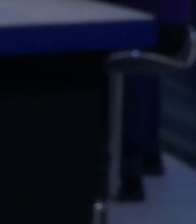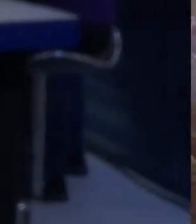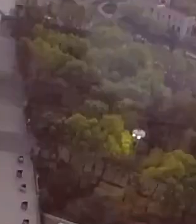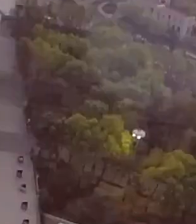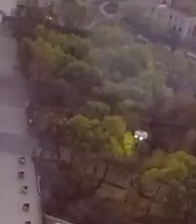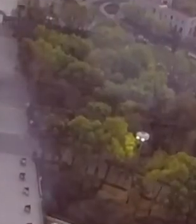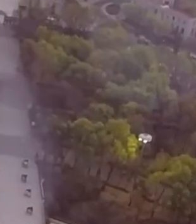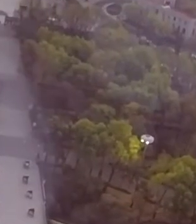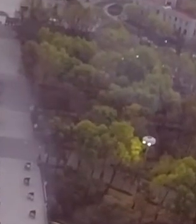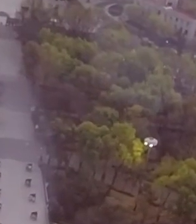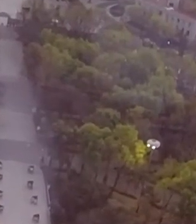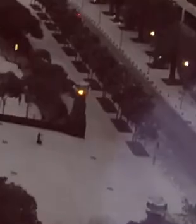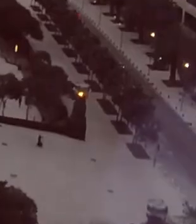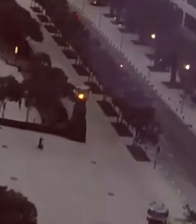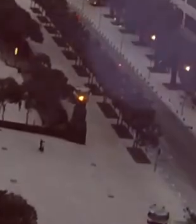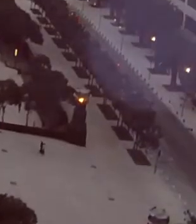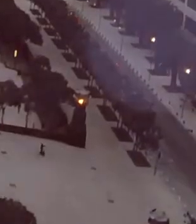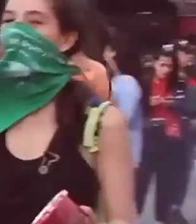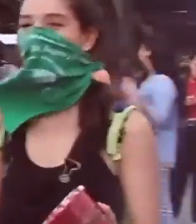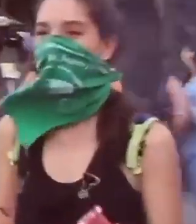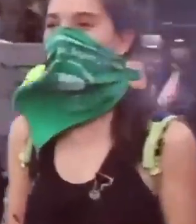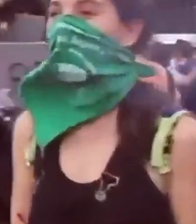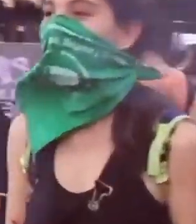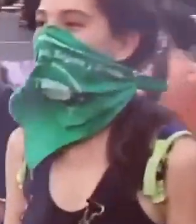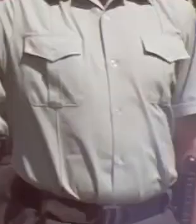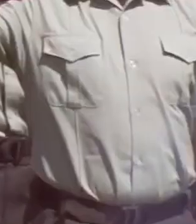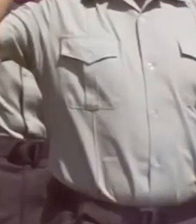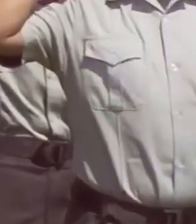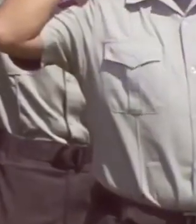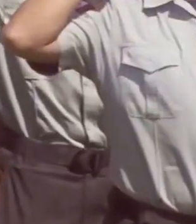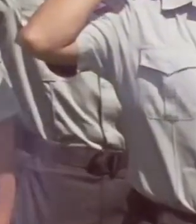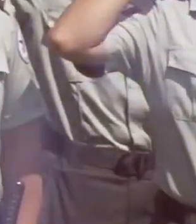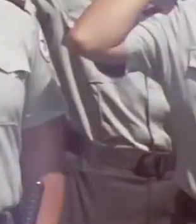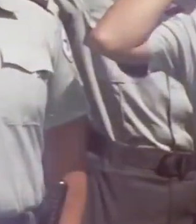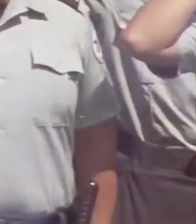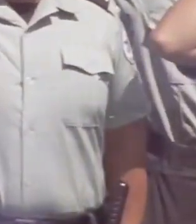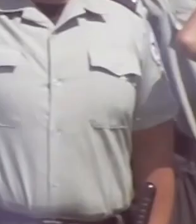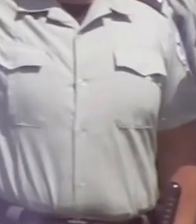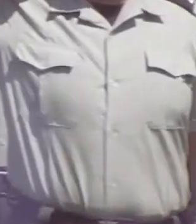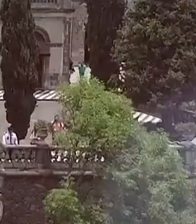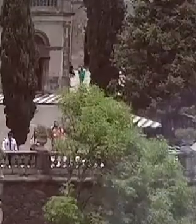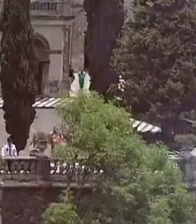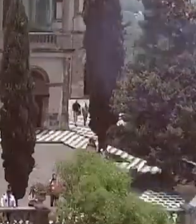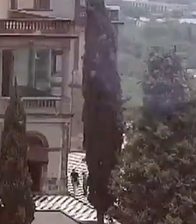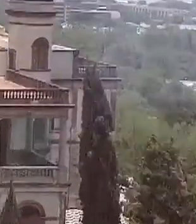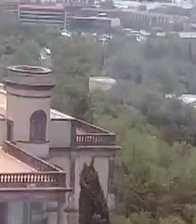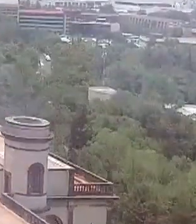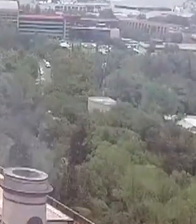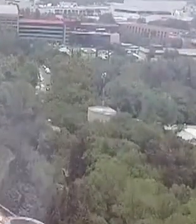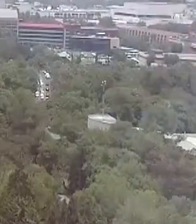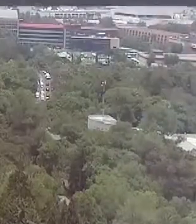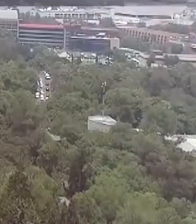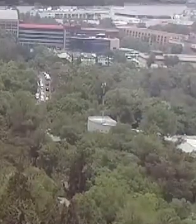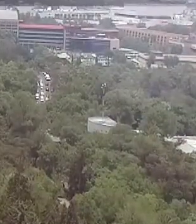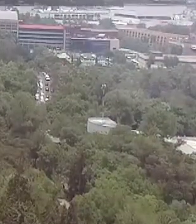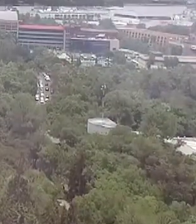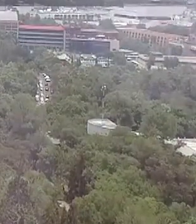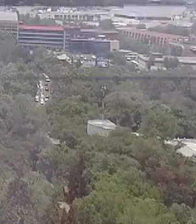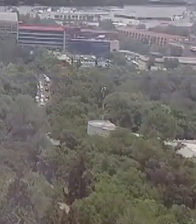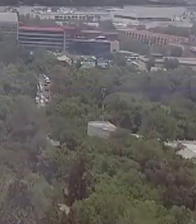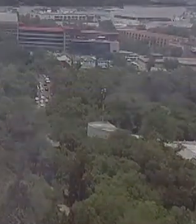estaremos pendientes y atendiendo. Incluso en muchos estados hay células de defensoras digitales que pueden incluso ponerse a su disposición de